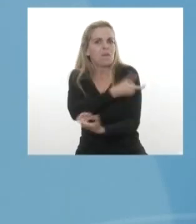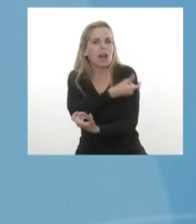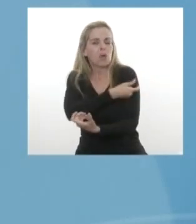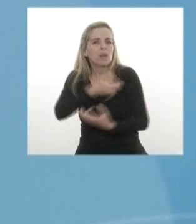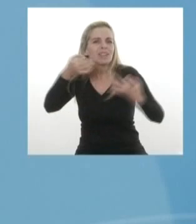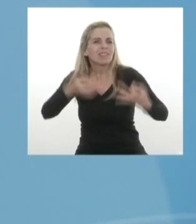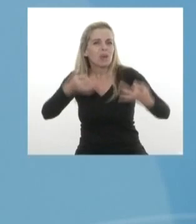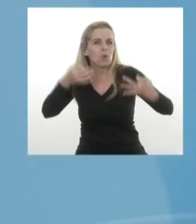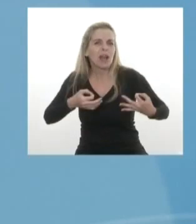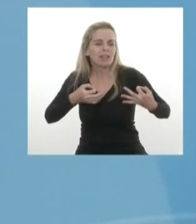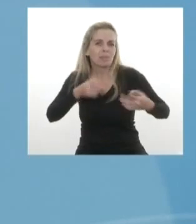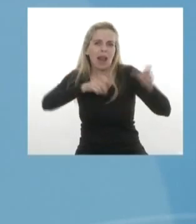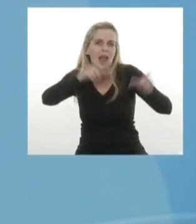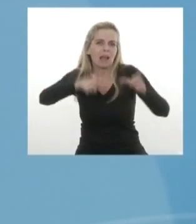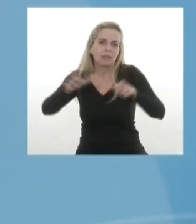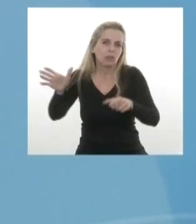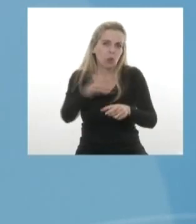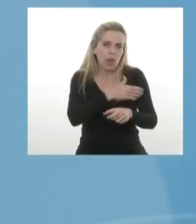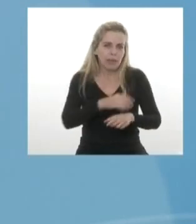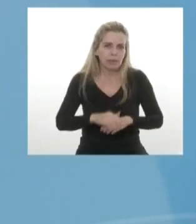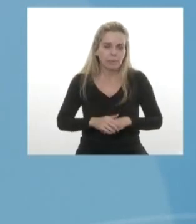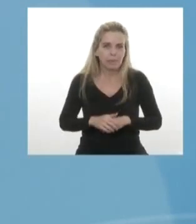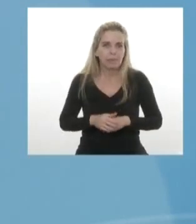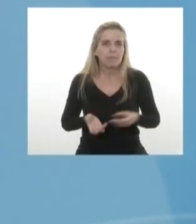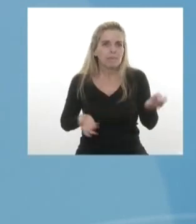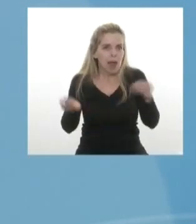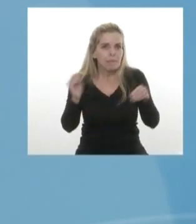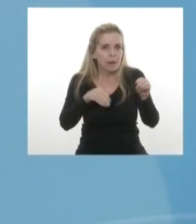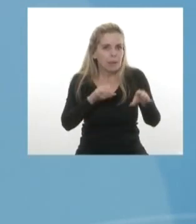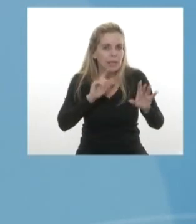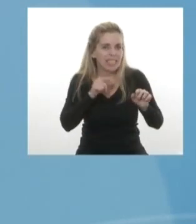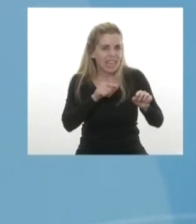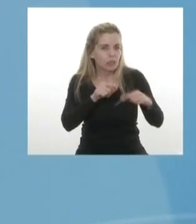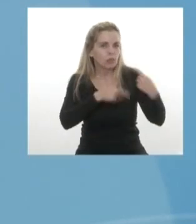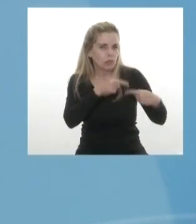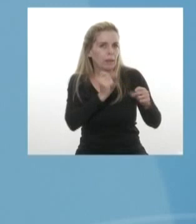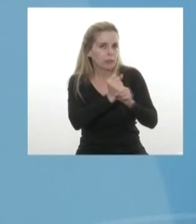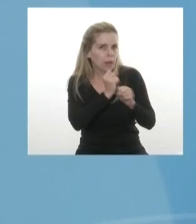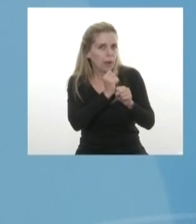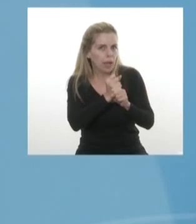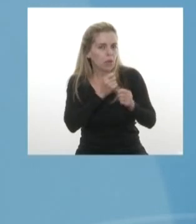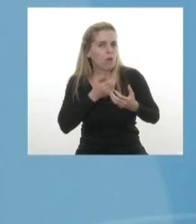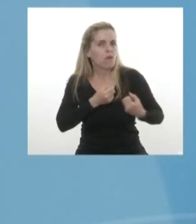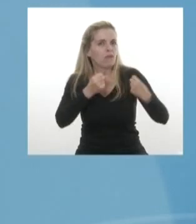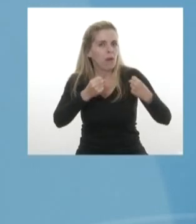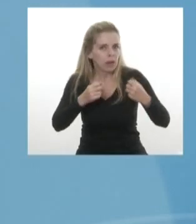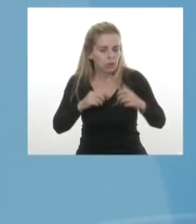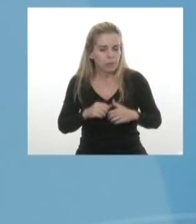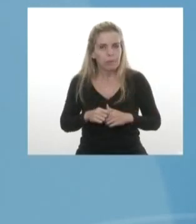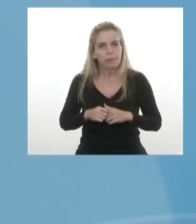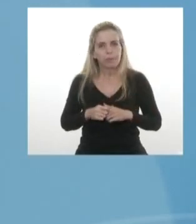eficaces para toda nuestra población. Seguimos trabajando y poniendo nuestros mayores